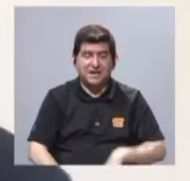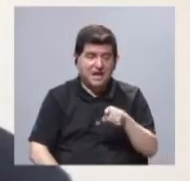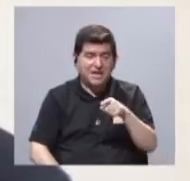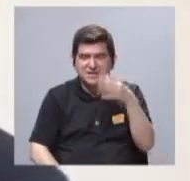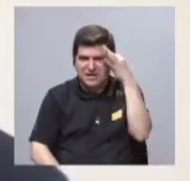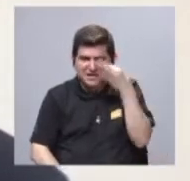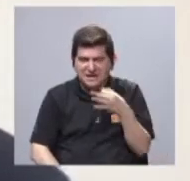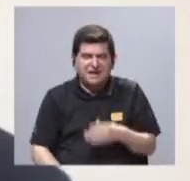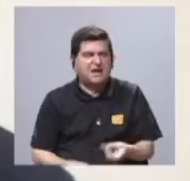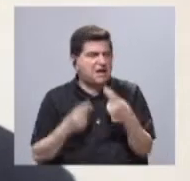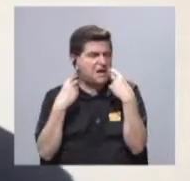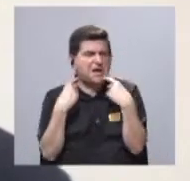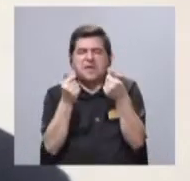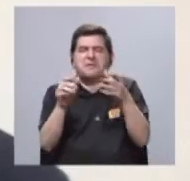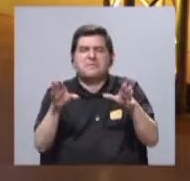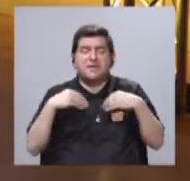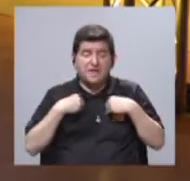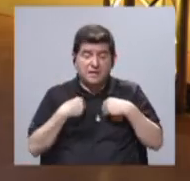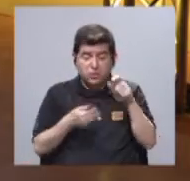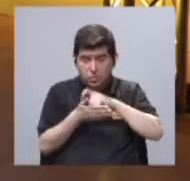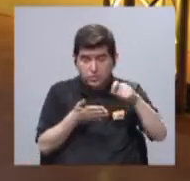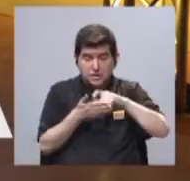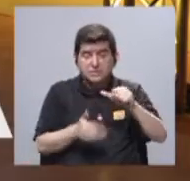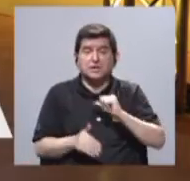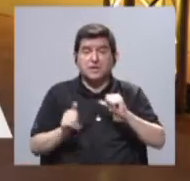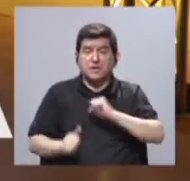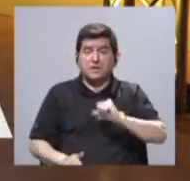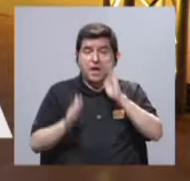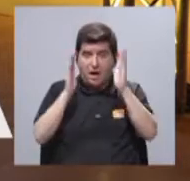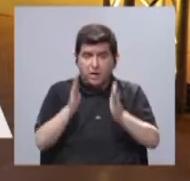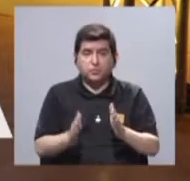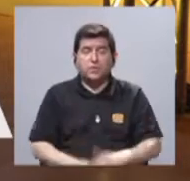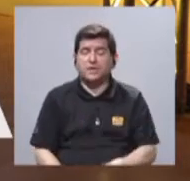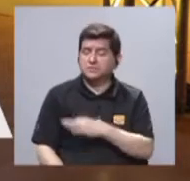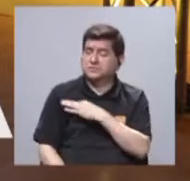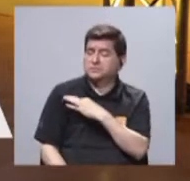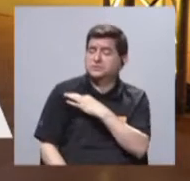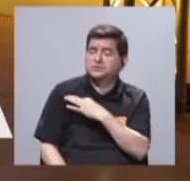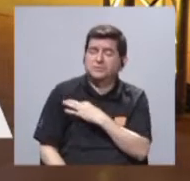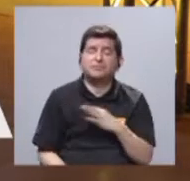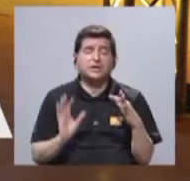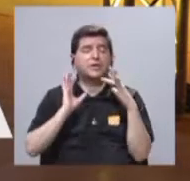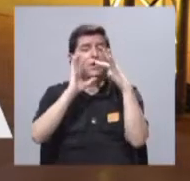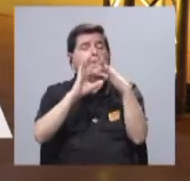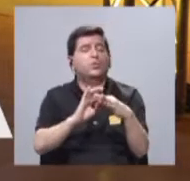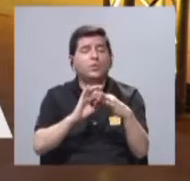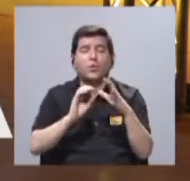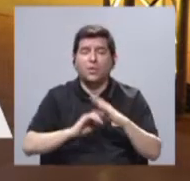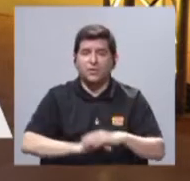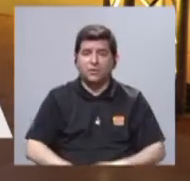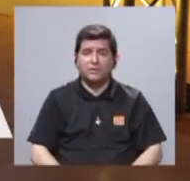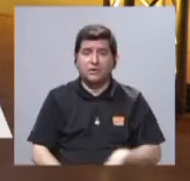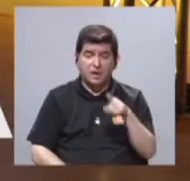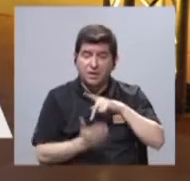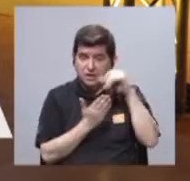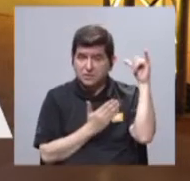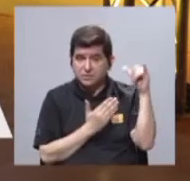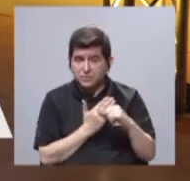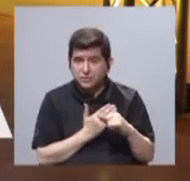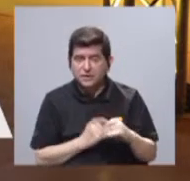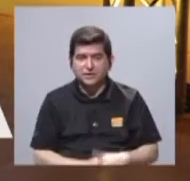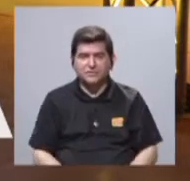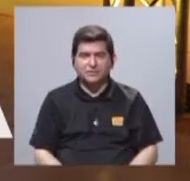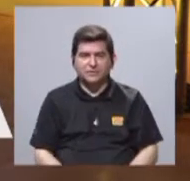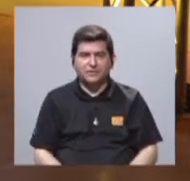de manera casi inmediata. Para esto les escribe a las autoridades invitándolas a unirse